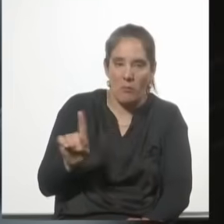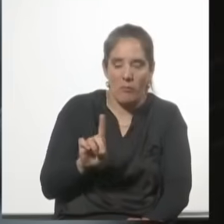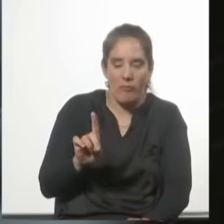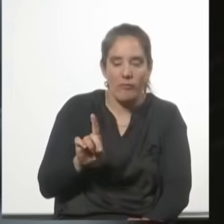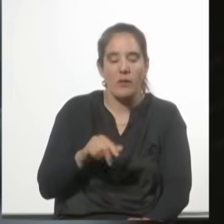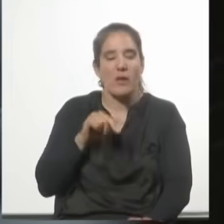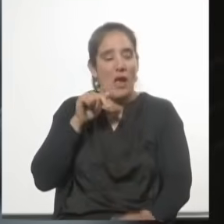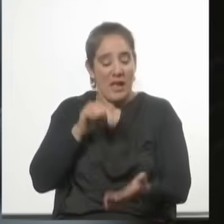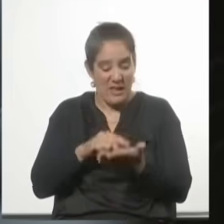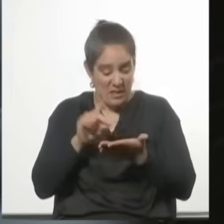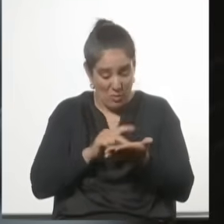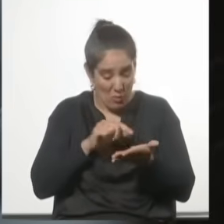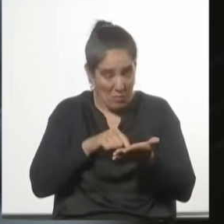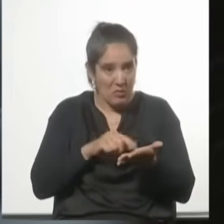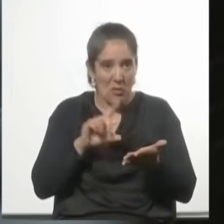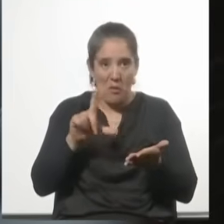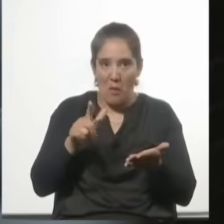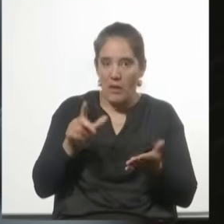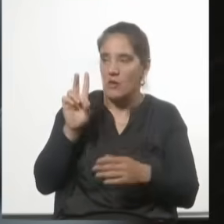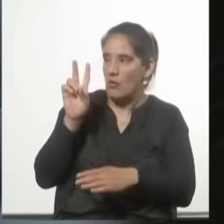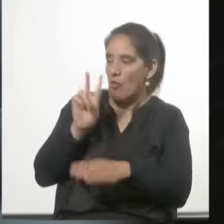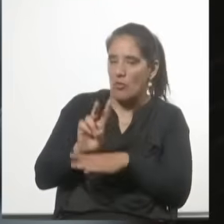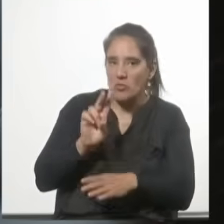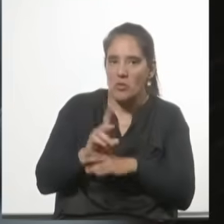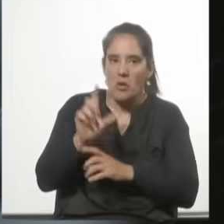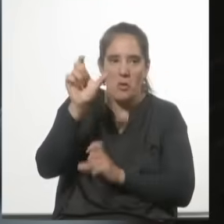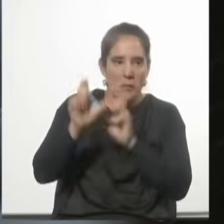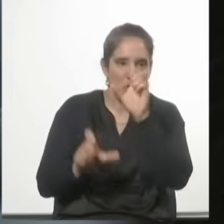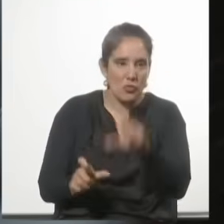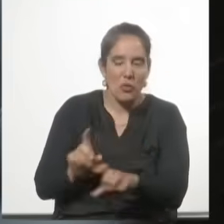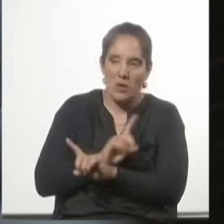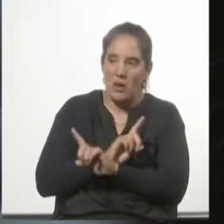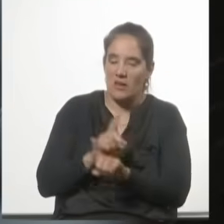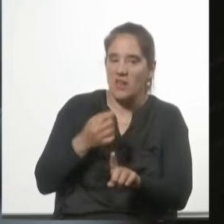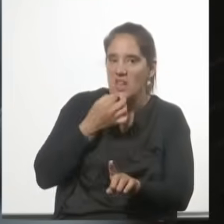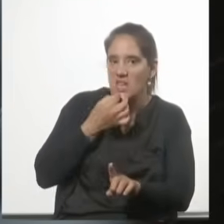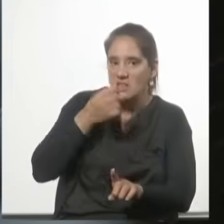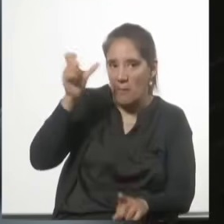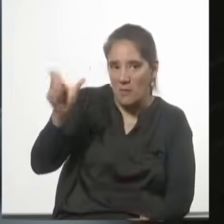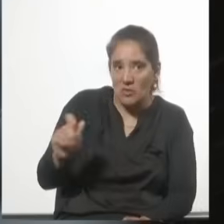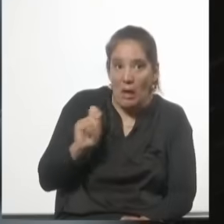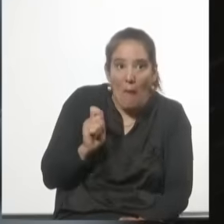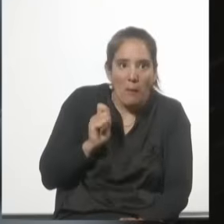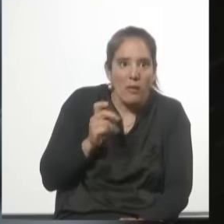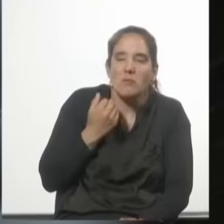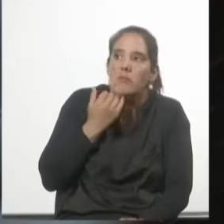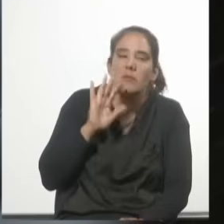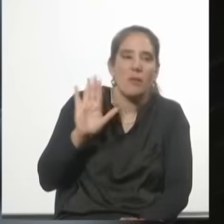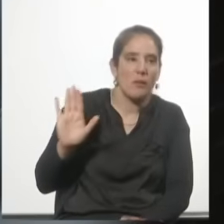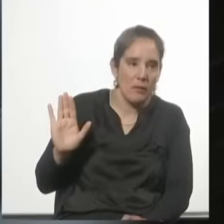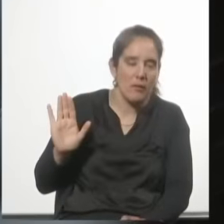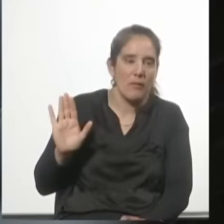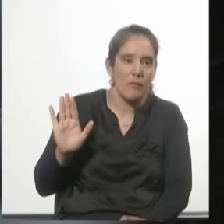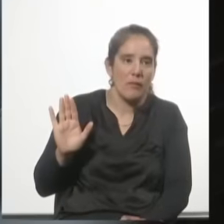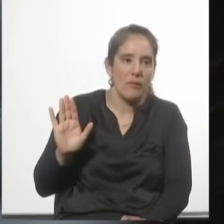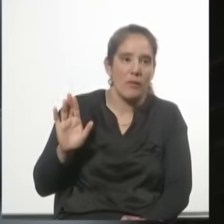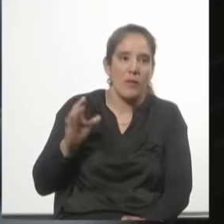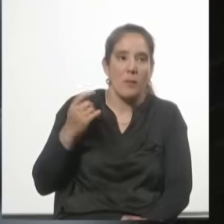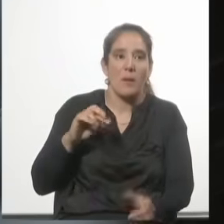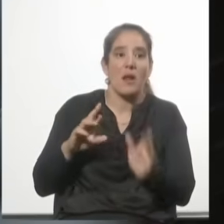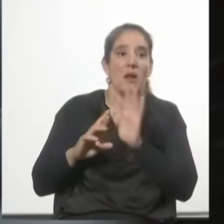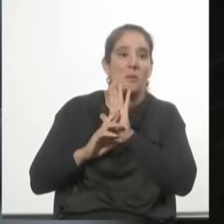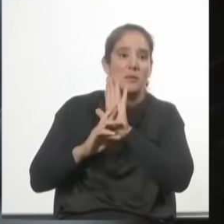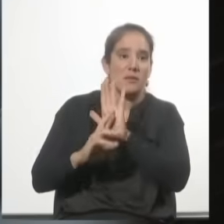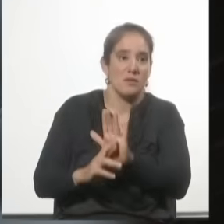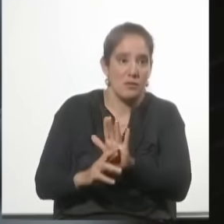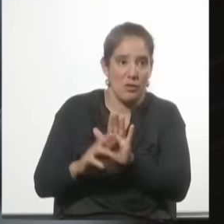documento ningún tipo de control ni personal ni de legitimidad del señor Alex Walsh para actuar en representación de la